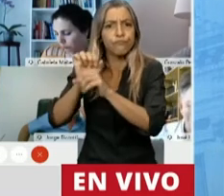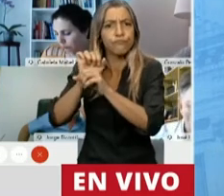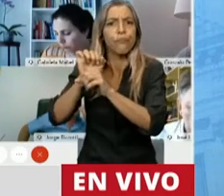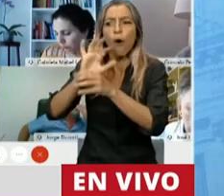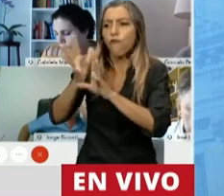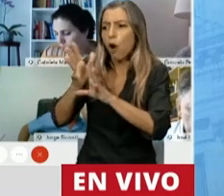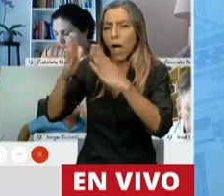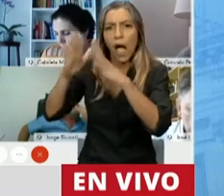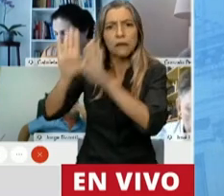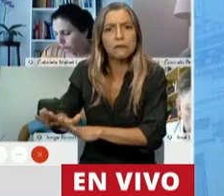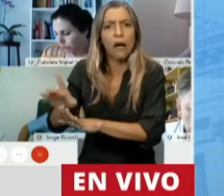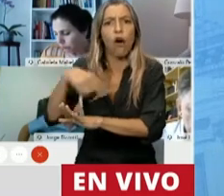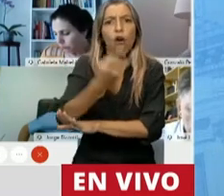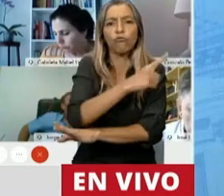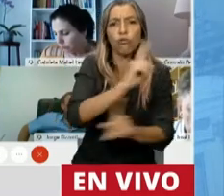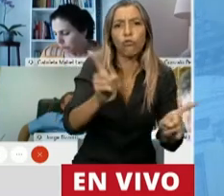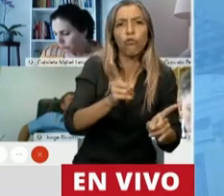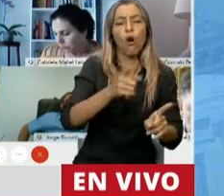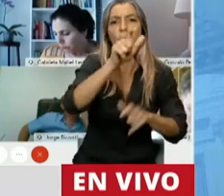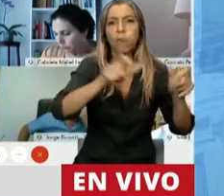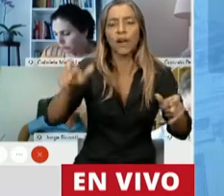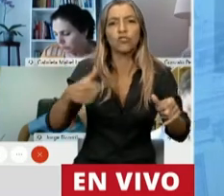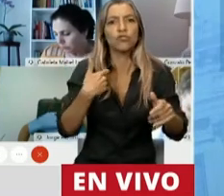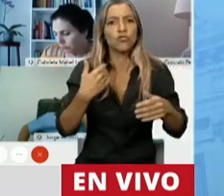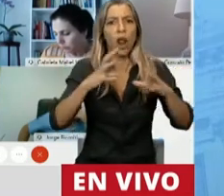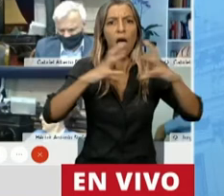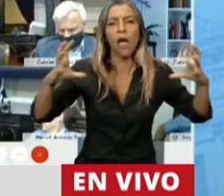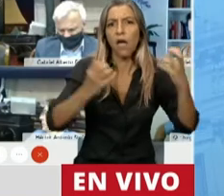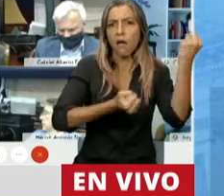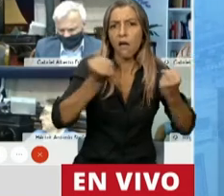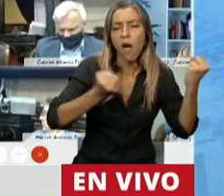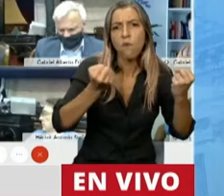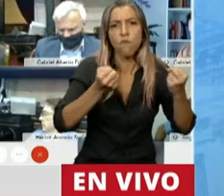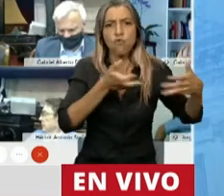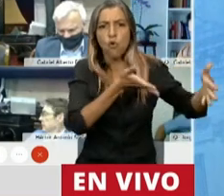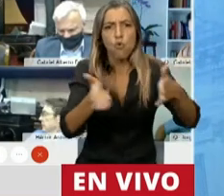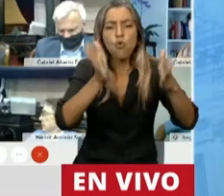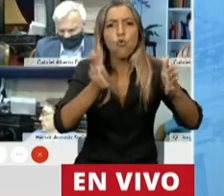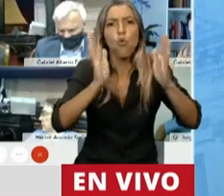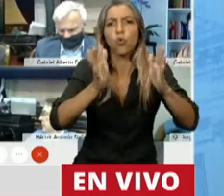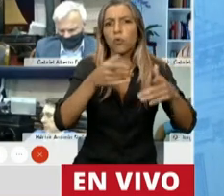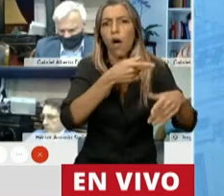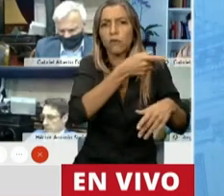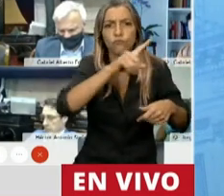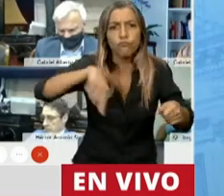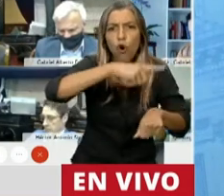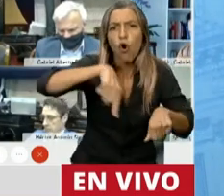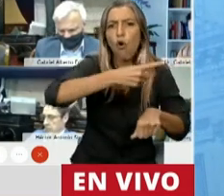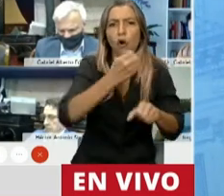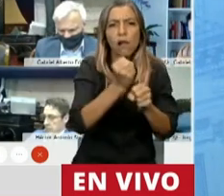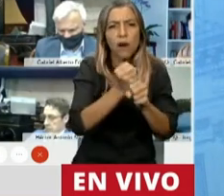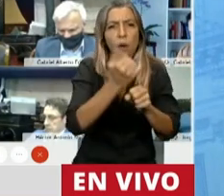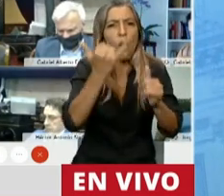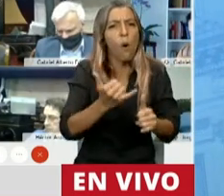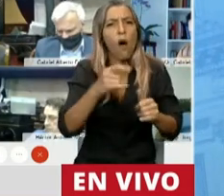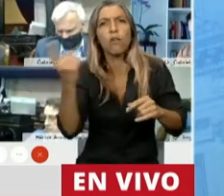trabajadores esenciales como transportistas, camioneros, que han pasado a la vera de la ruta horas y horas. Y aún así, a